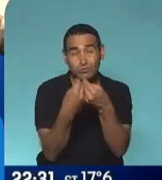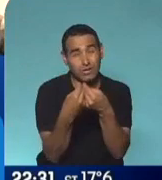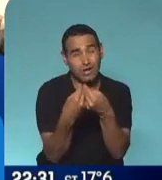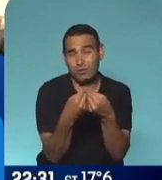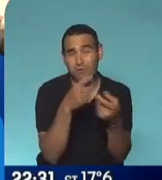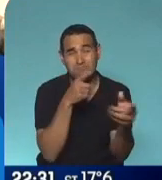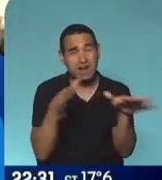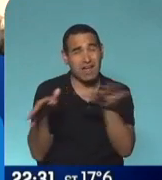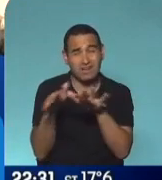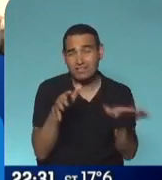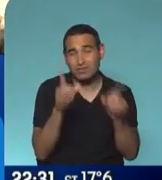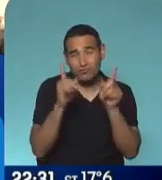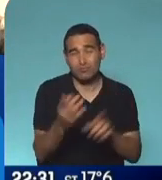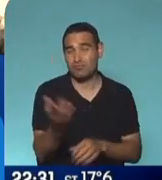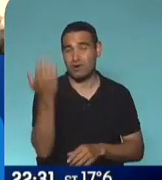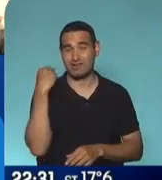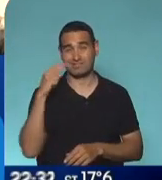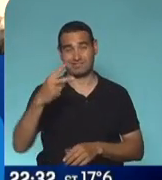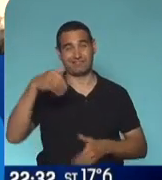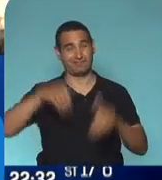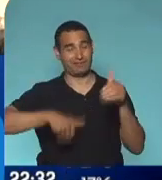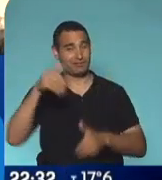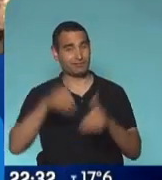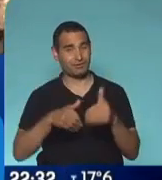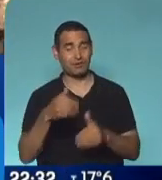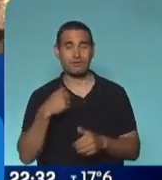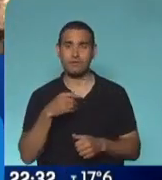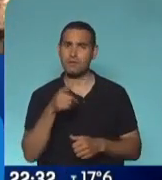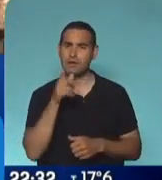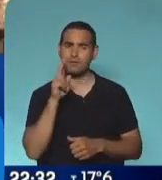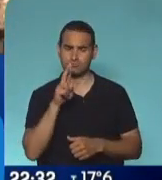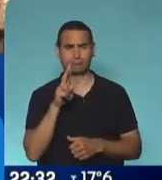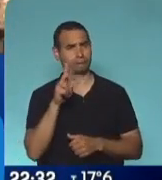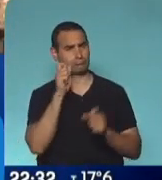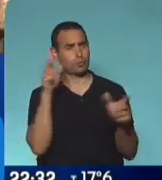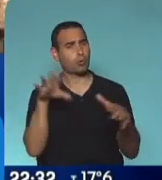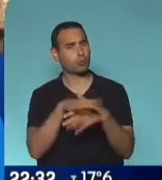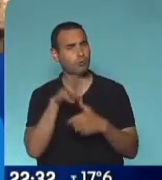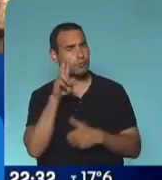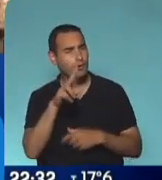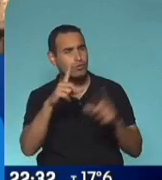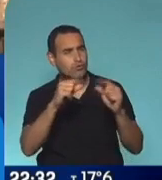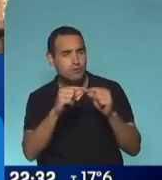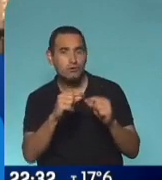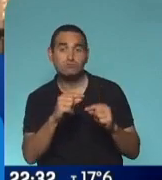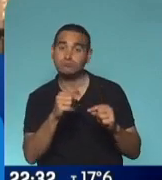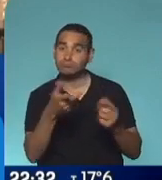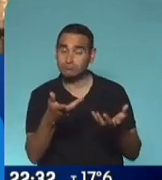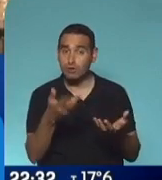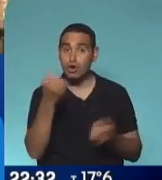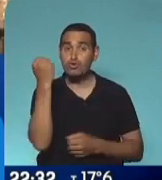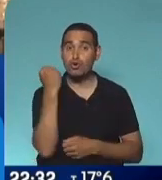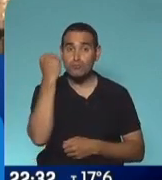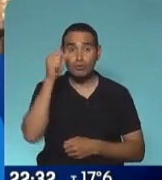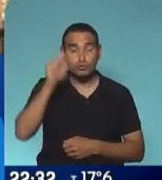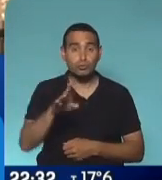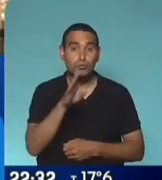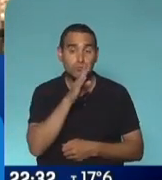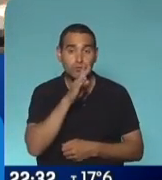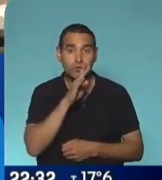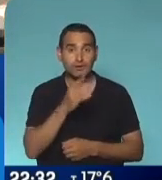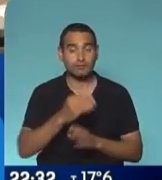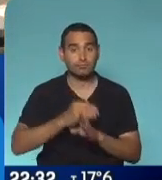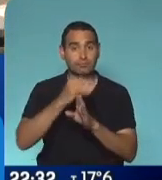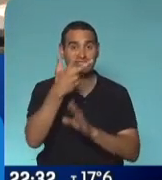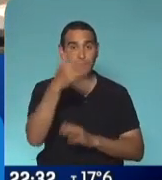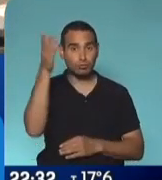probablemente parecido al anterior. Ahora, y esto me parece muy sorprendente, estaba mirando recién los datos, mientras tanto la economía israelí va a crecer 3%